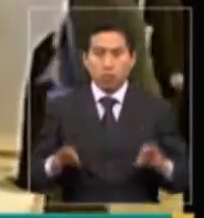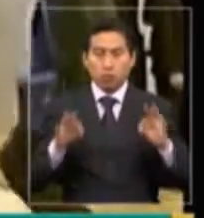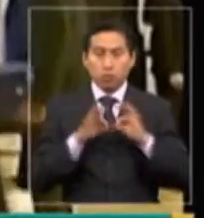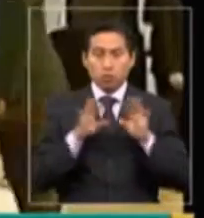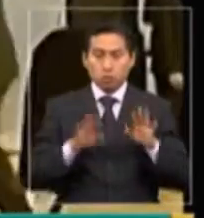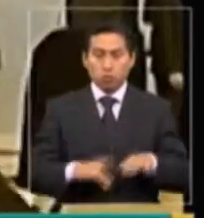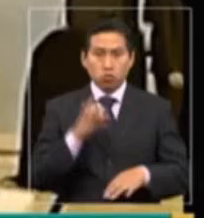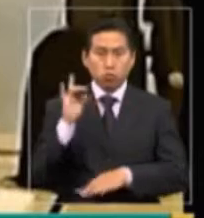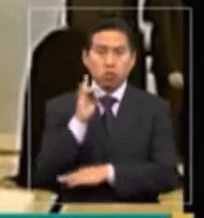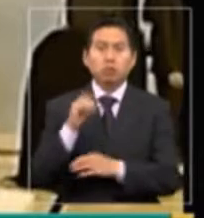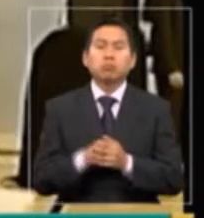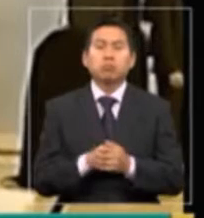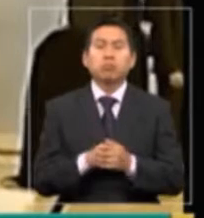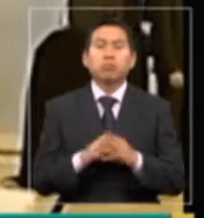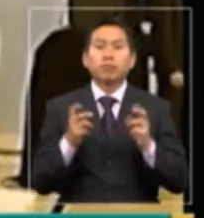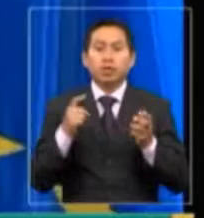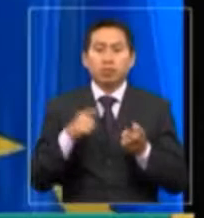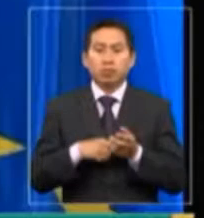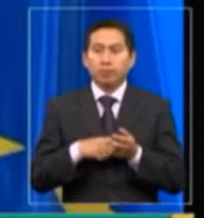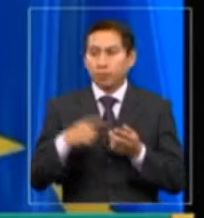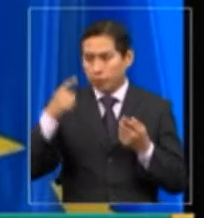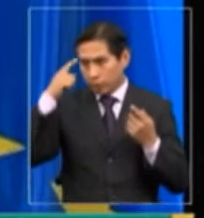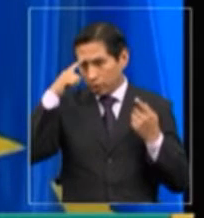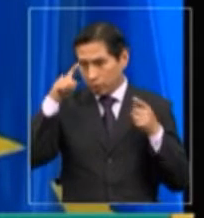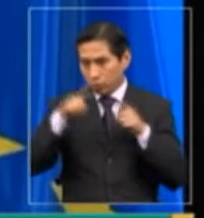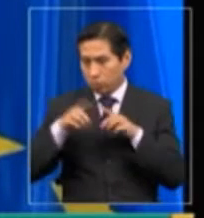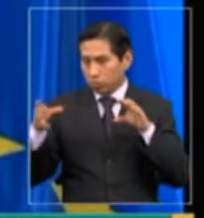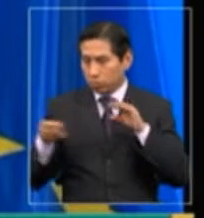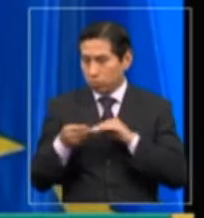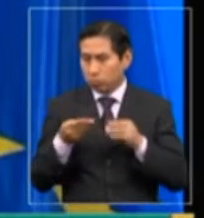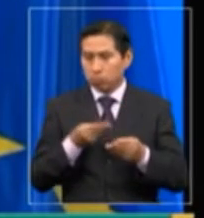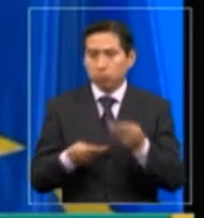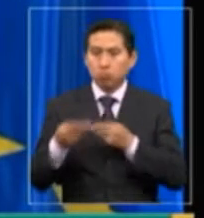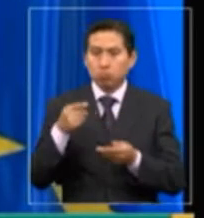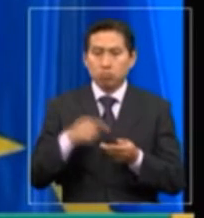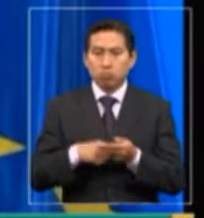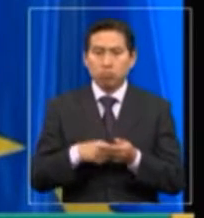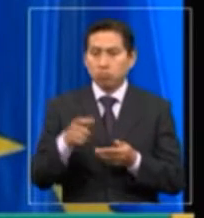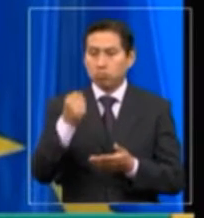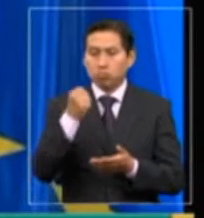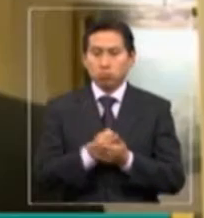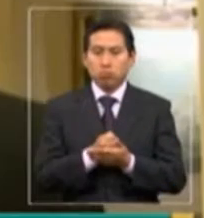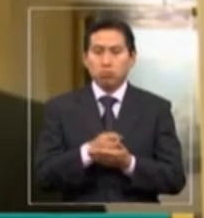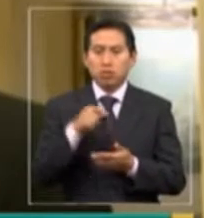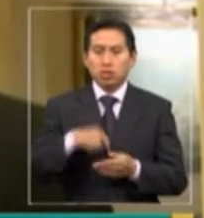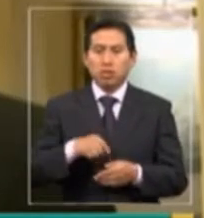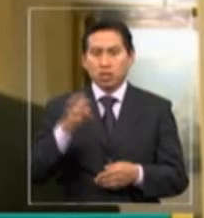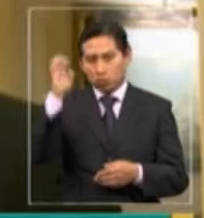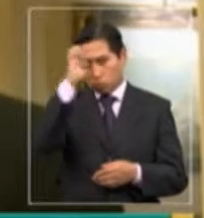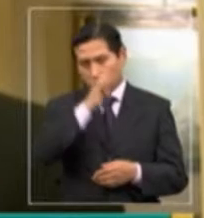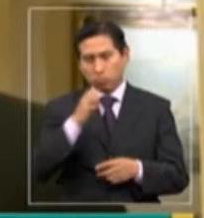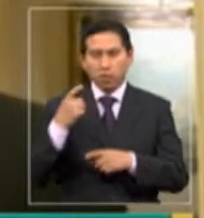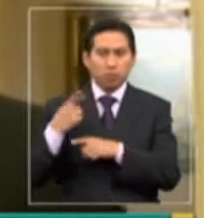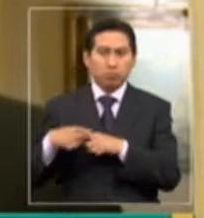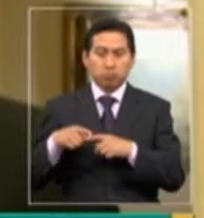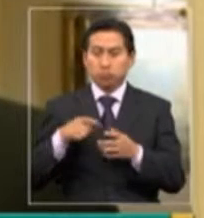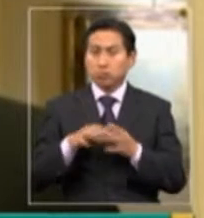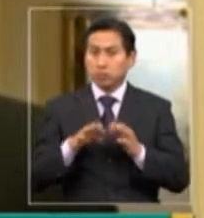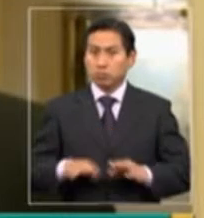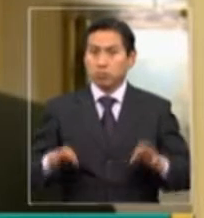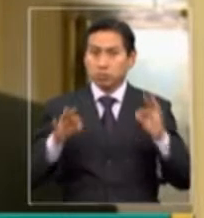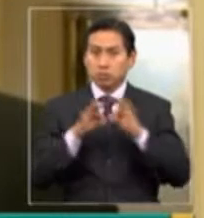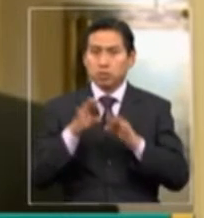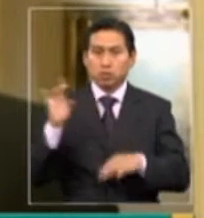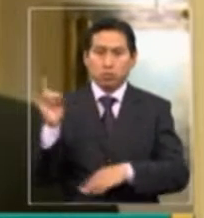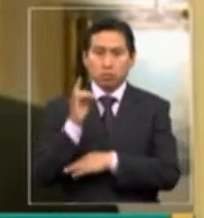país, como es el tema del acuerdo complementario de comercio, el tema de la extensión de visas hacia Europa. Son temas que son de interés de Bolivia